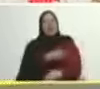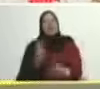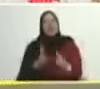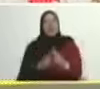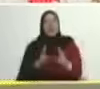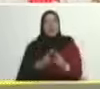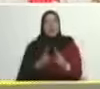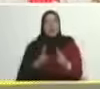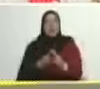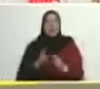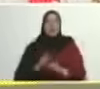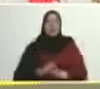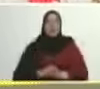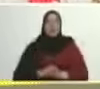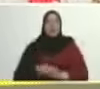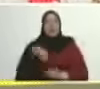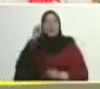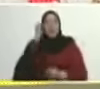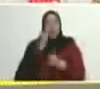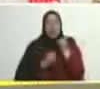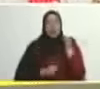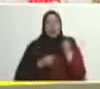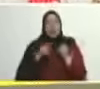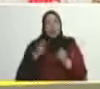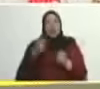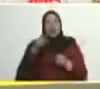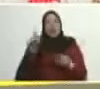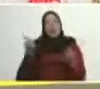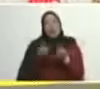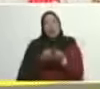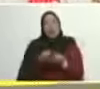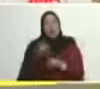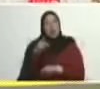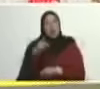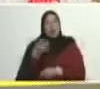conocido de los últimos milenios.